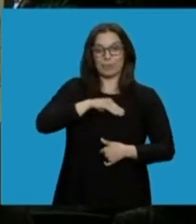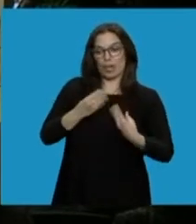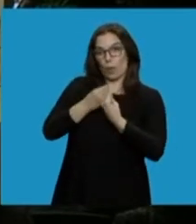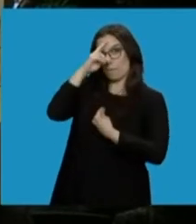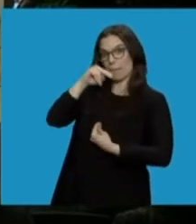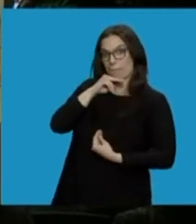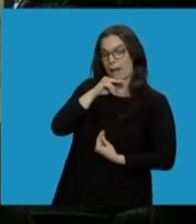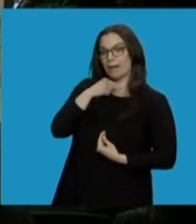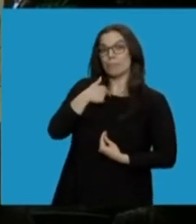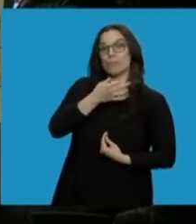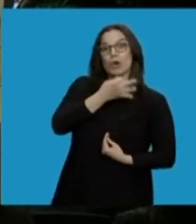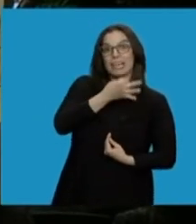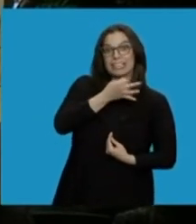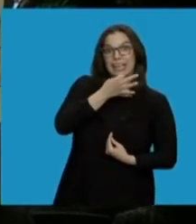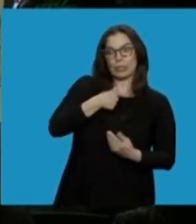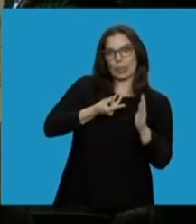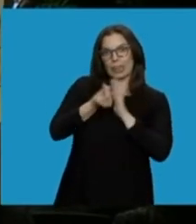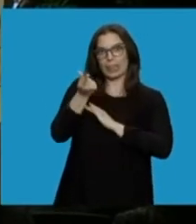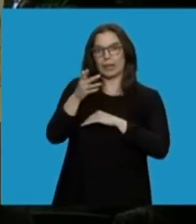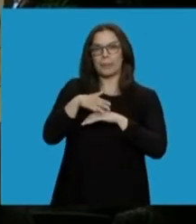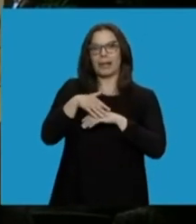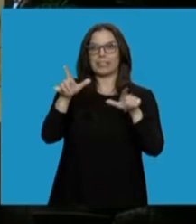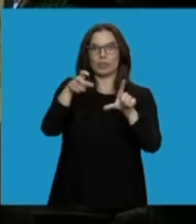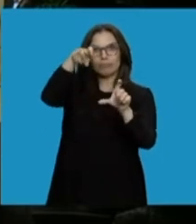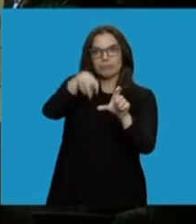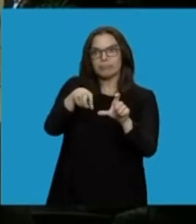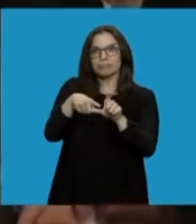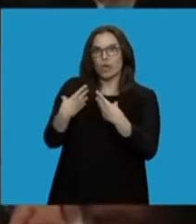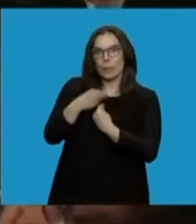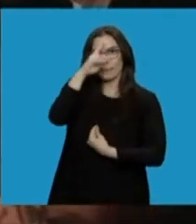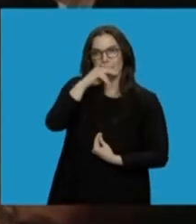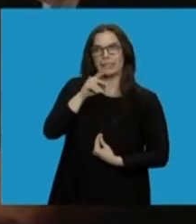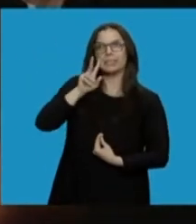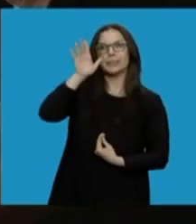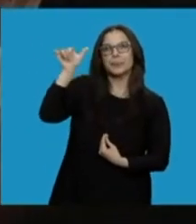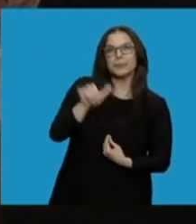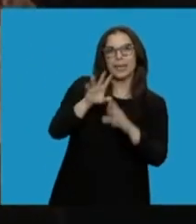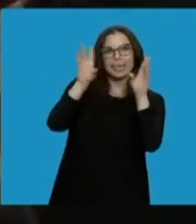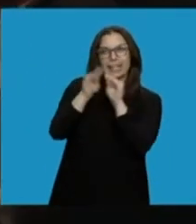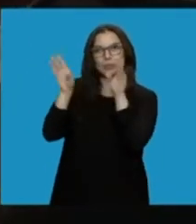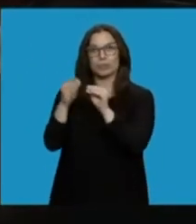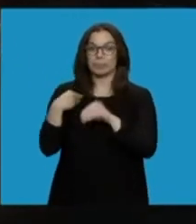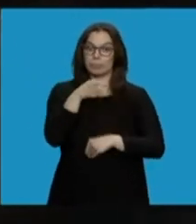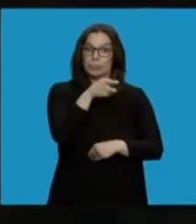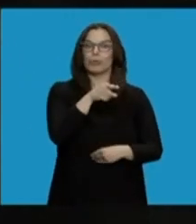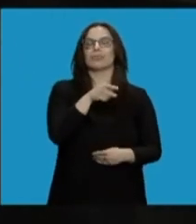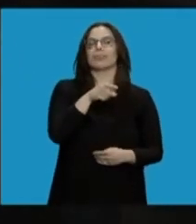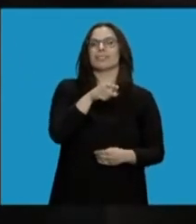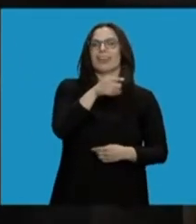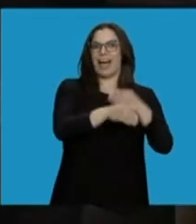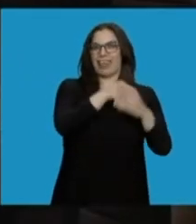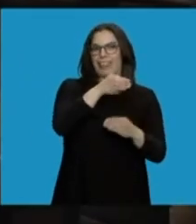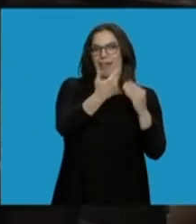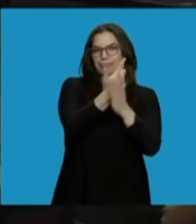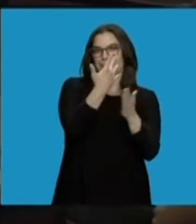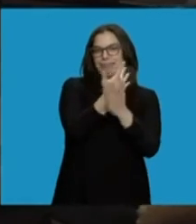Me escapaba todas las tardes para ponerme delante de la televisión con mi padre y ver los resúmenes que Ángel María hacía, que